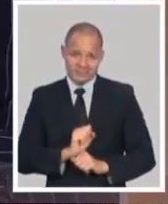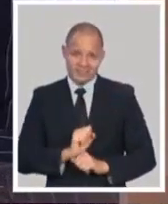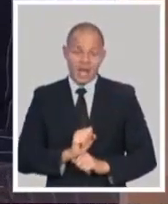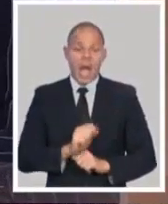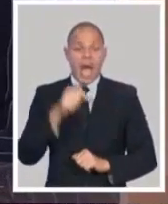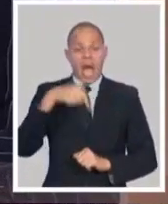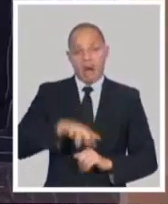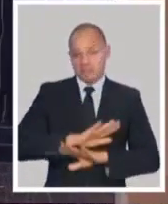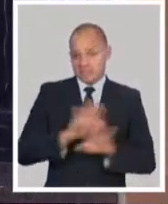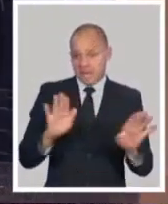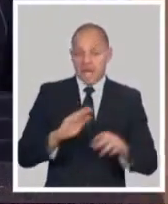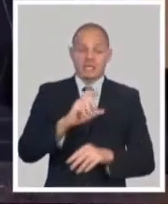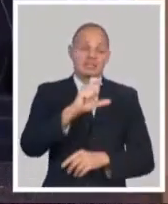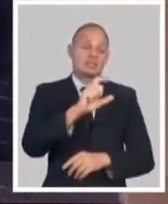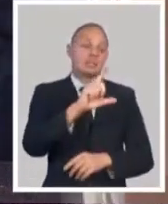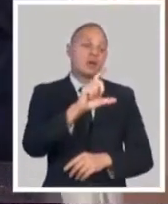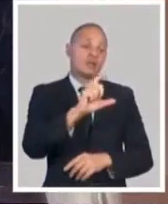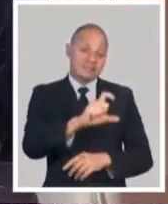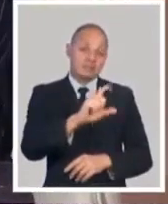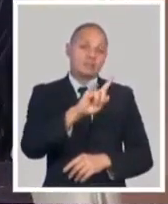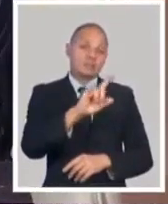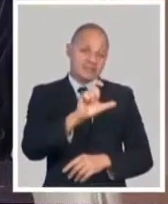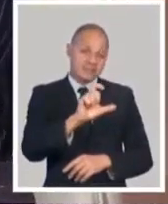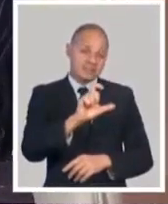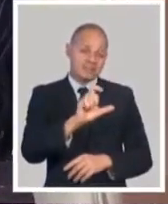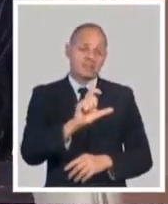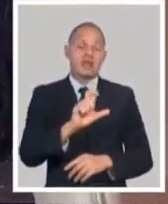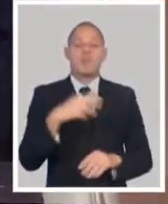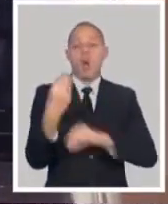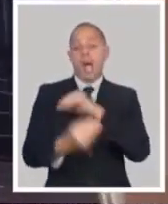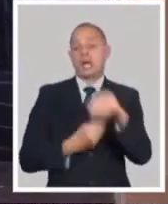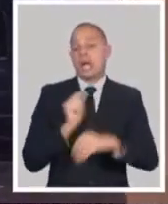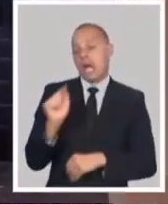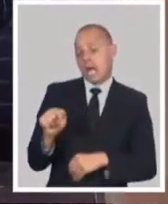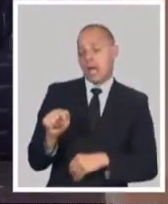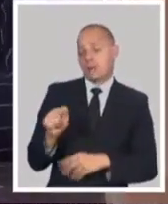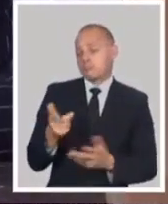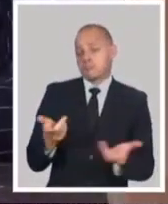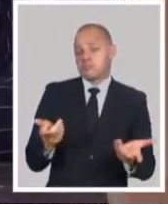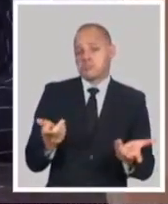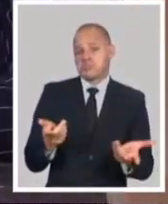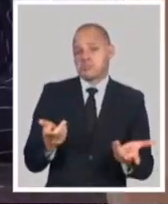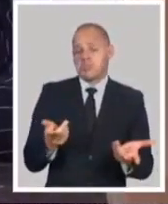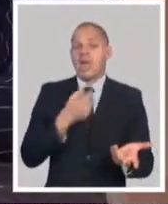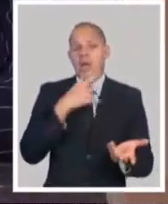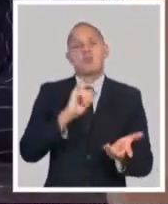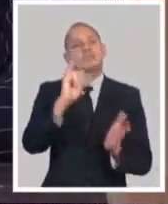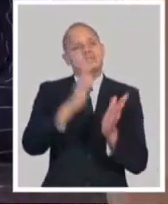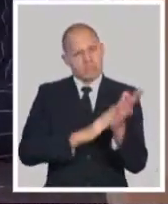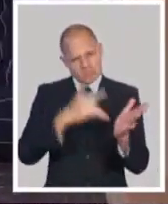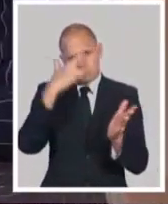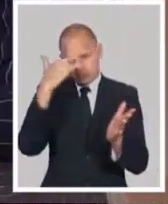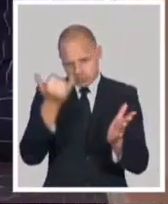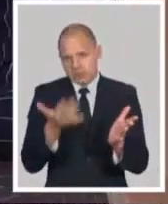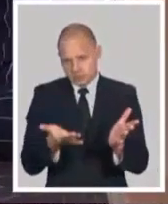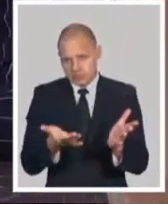porque ya no existirá durante los primeros seis meses del año si ella va a seguir cambiando